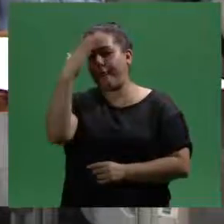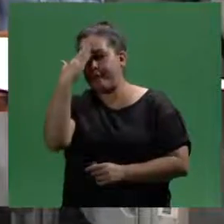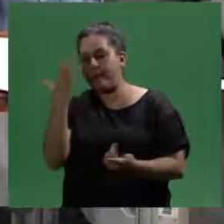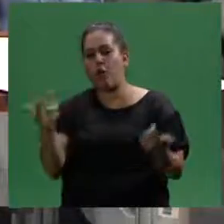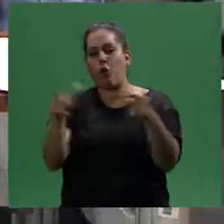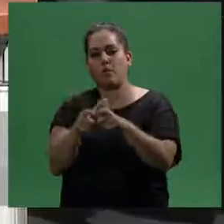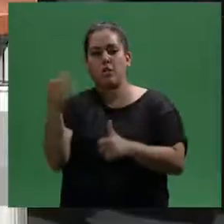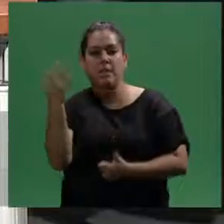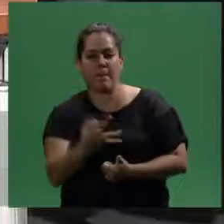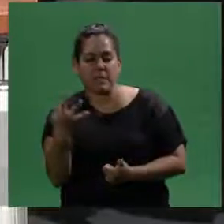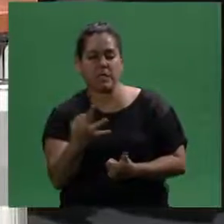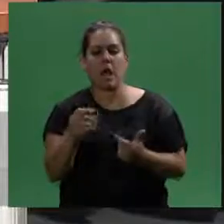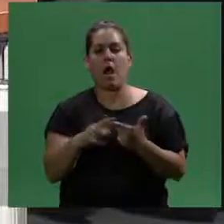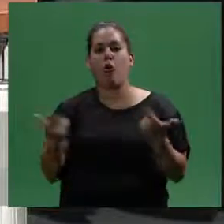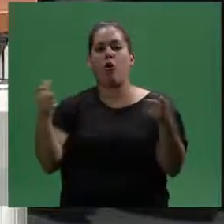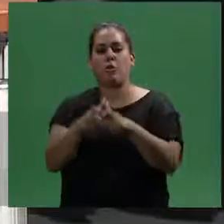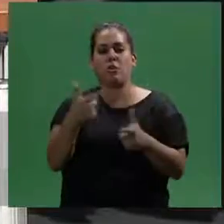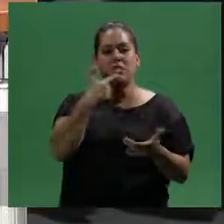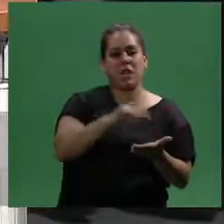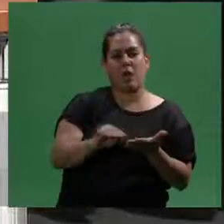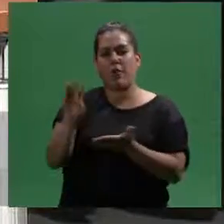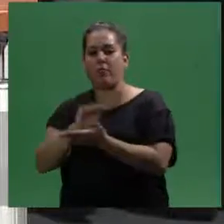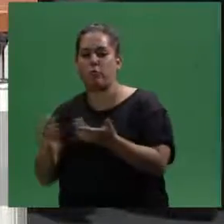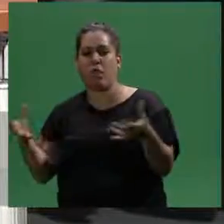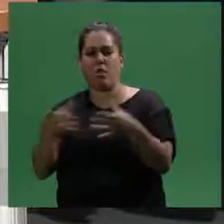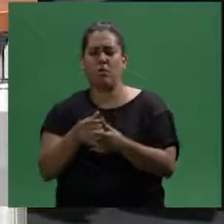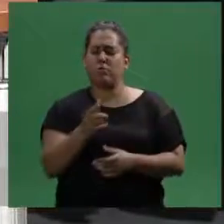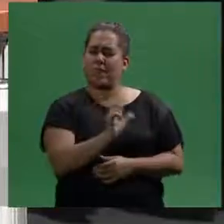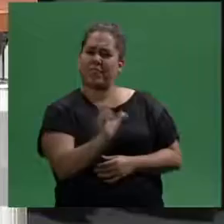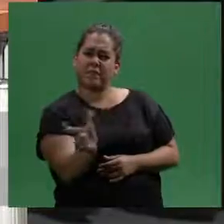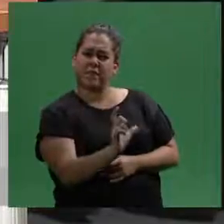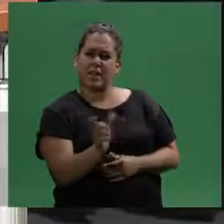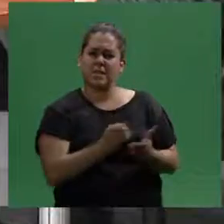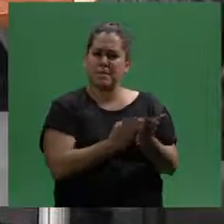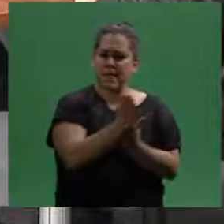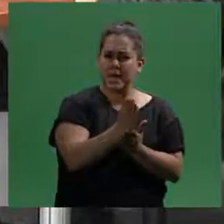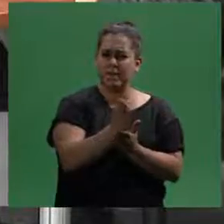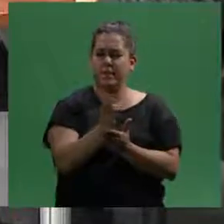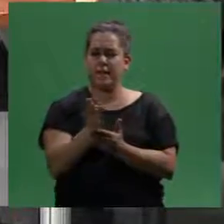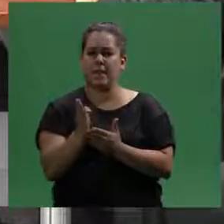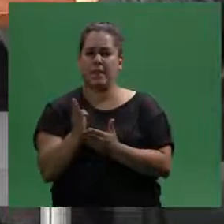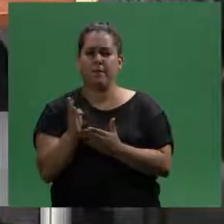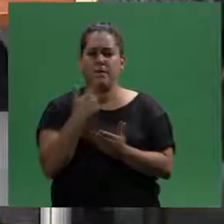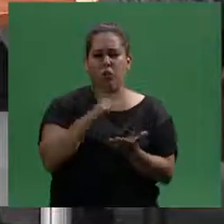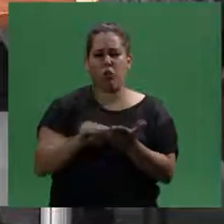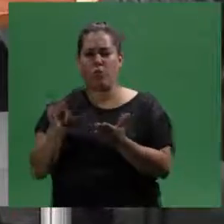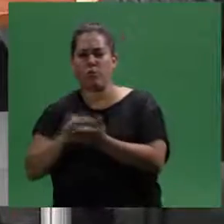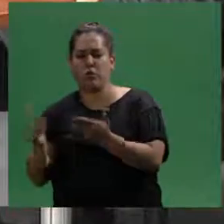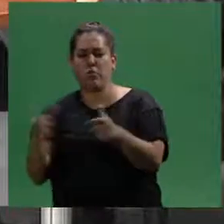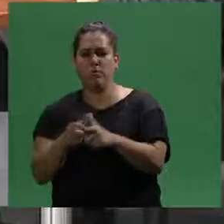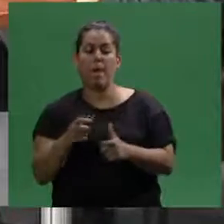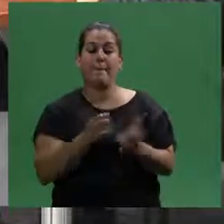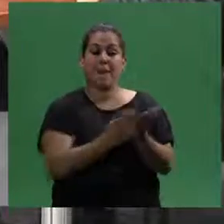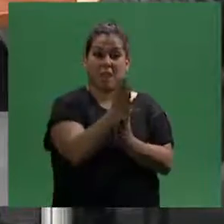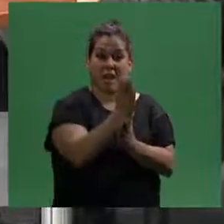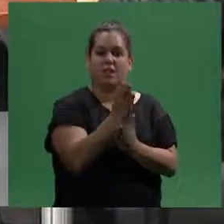entre comisiones especiales, comisiones bicamerales. ¿Podrías explicar la diferencia entre permanentes, bicamerales? Las comisiones de